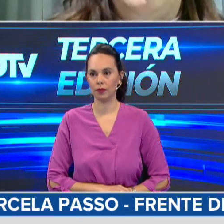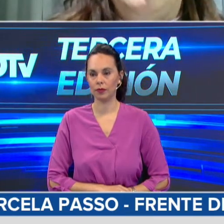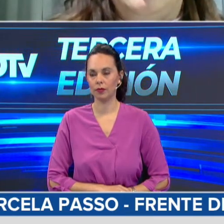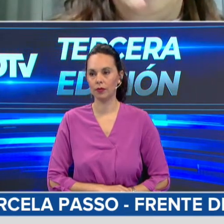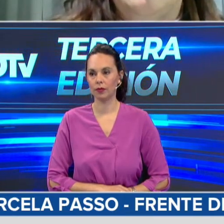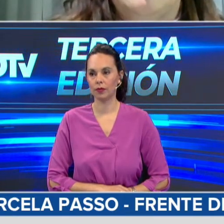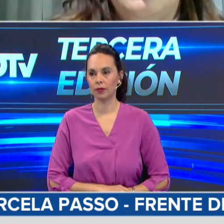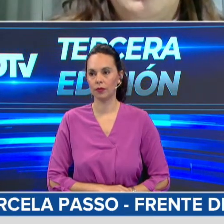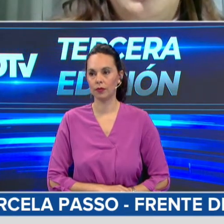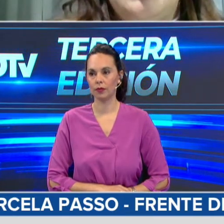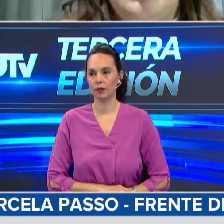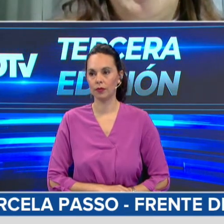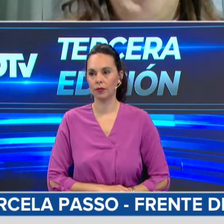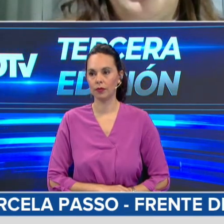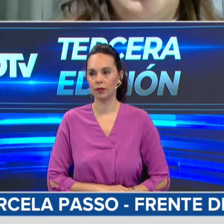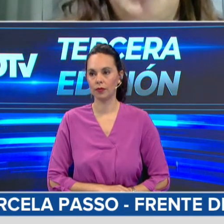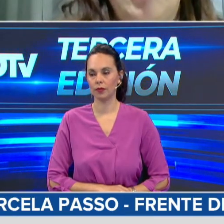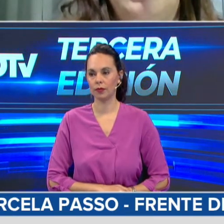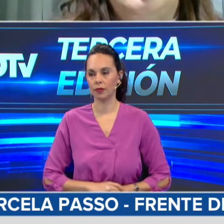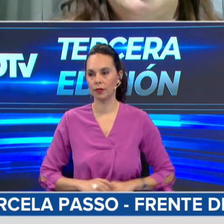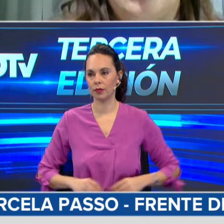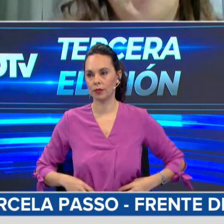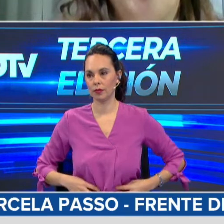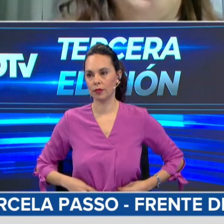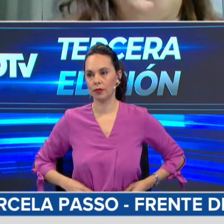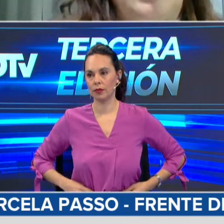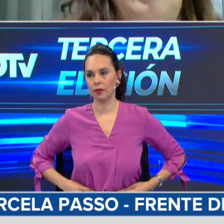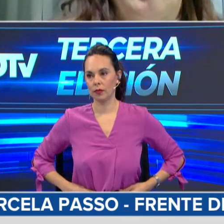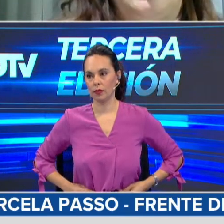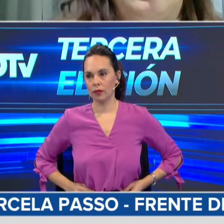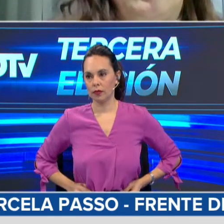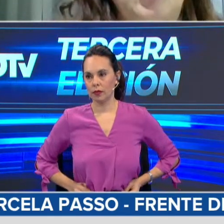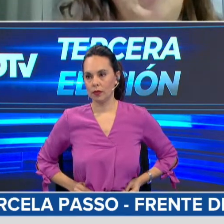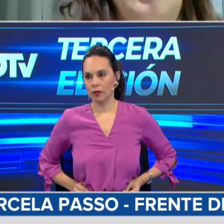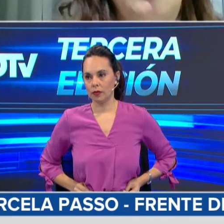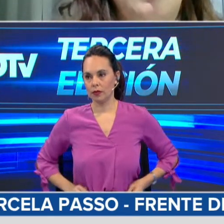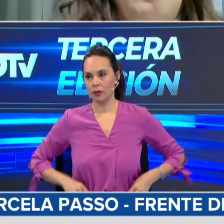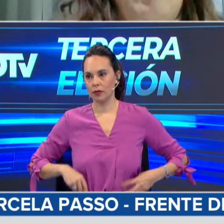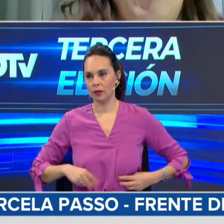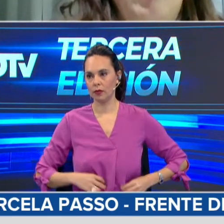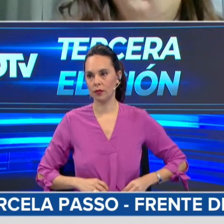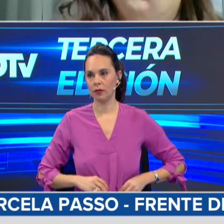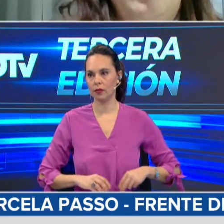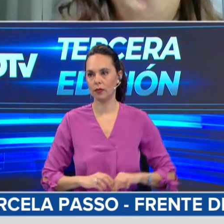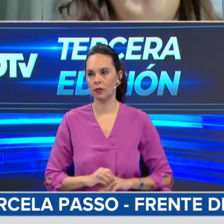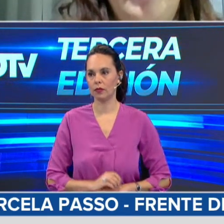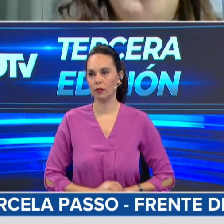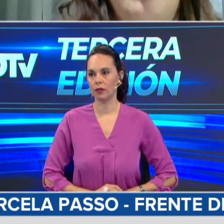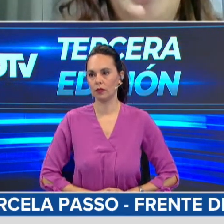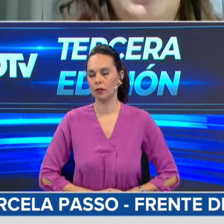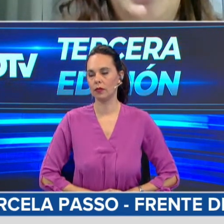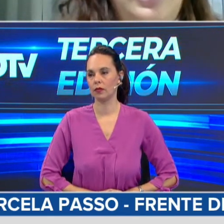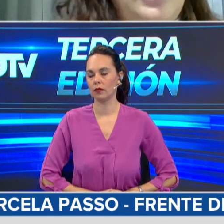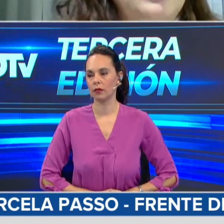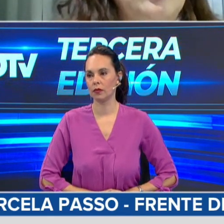o poder elegir seguir por el camino del desarrollo productivo con inclusión o